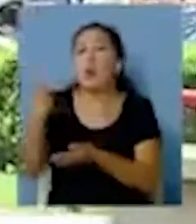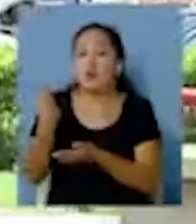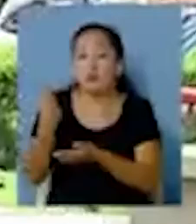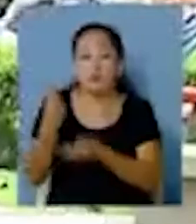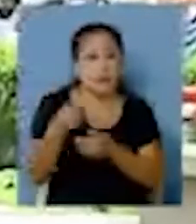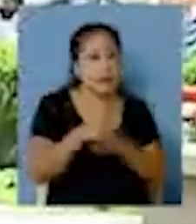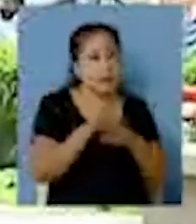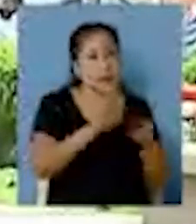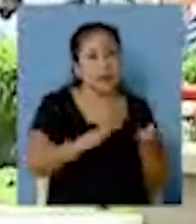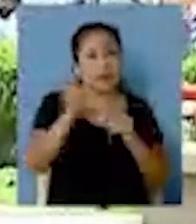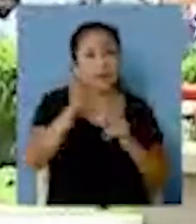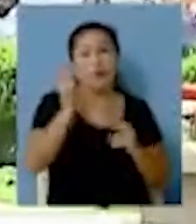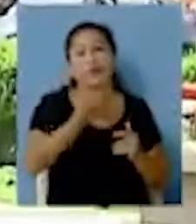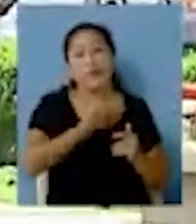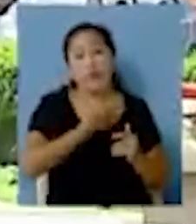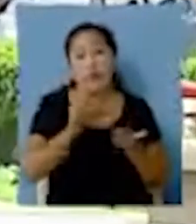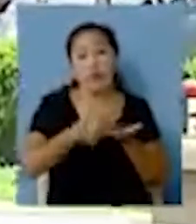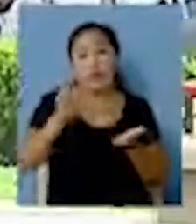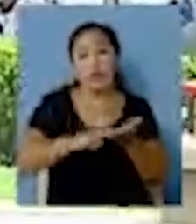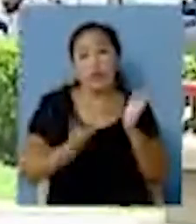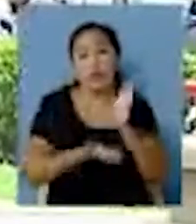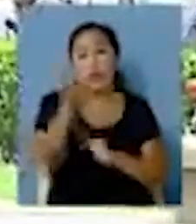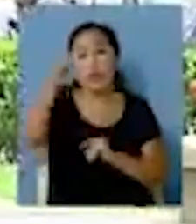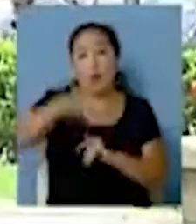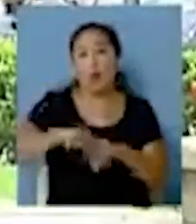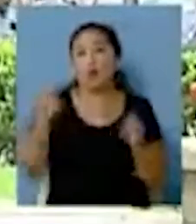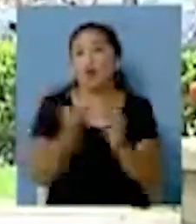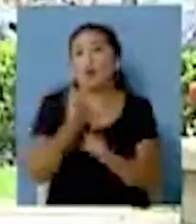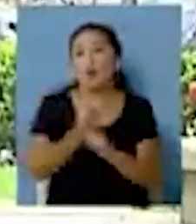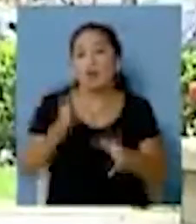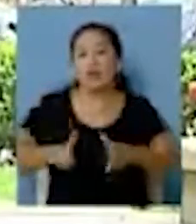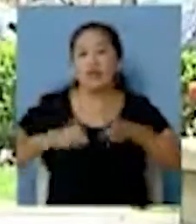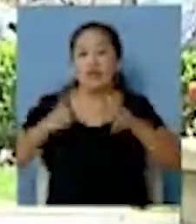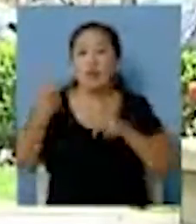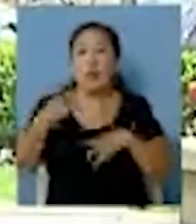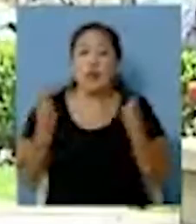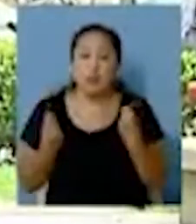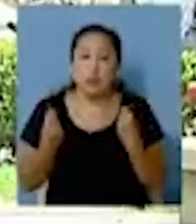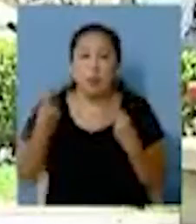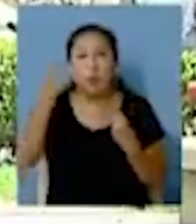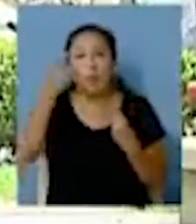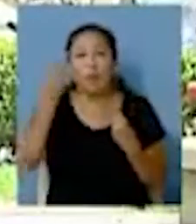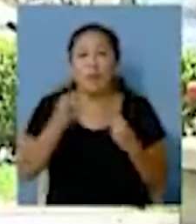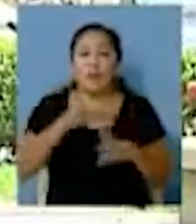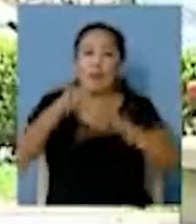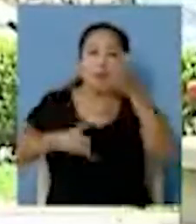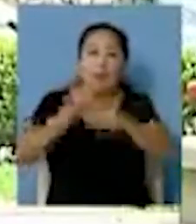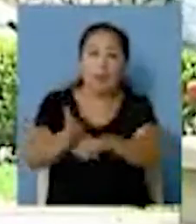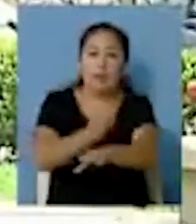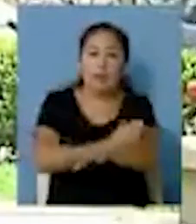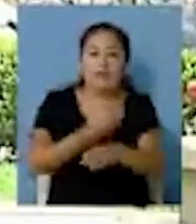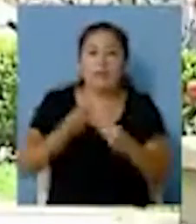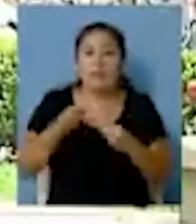tramo está previsto para el mes de febrero. Hoy no podemos dar fecha tampoco porque, como lo explicábamos